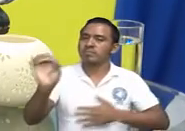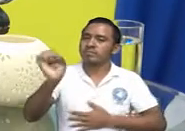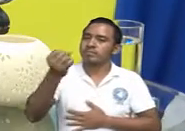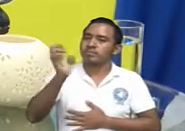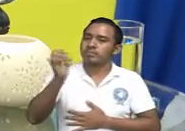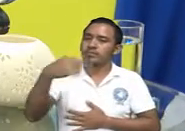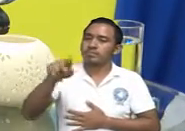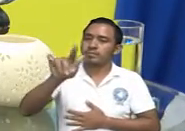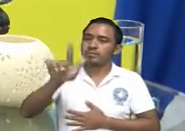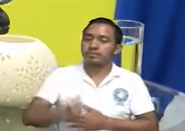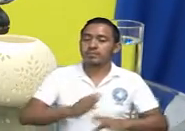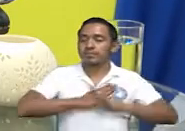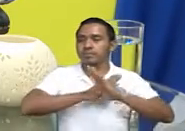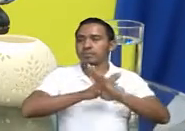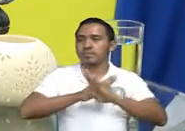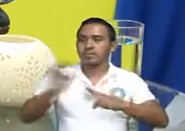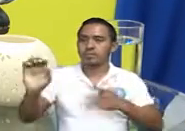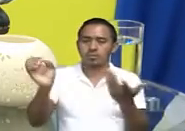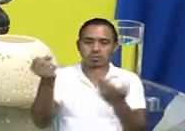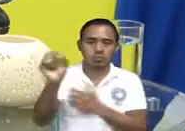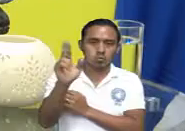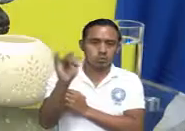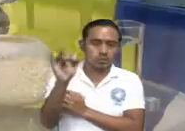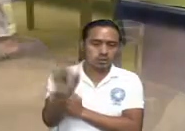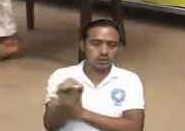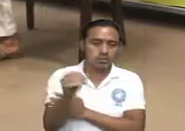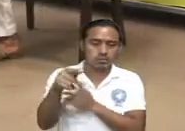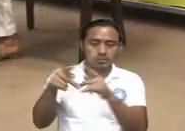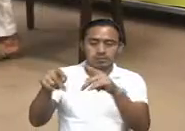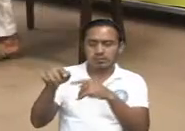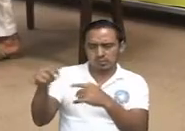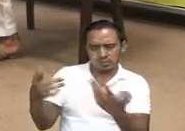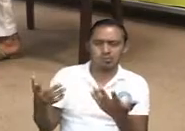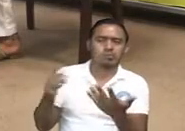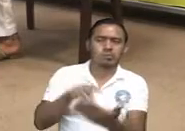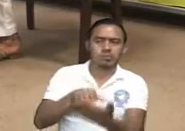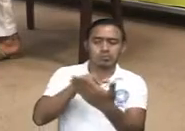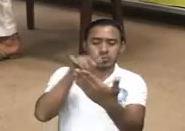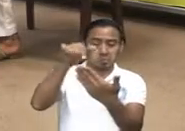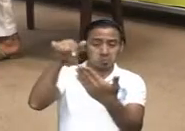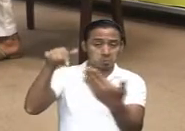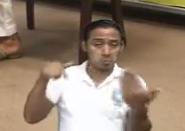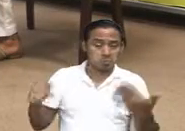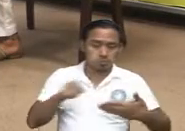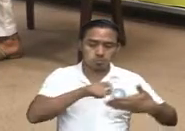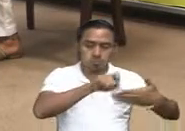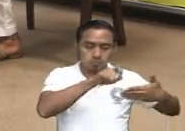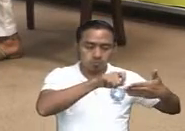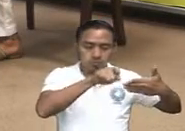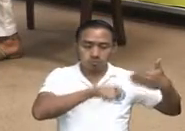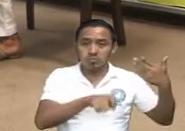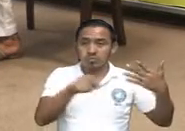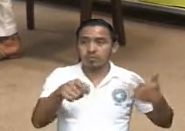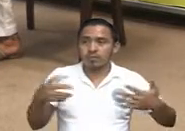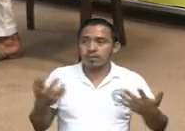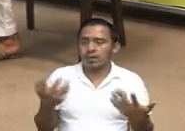para prevenir el suicidio en aquellas personas que están mostrando signos de que no son útiles en esta vida o que